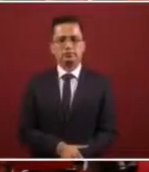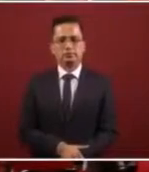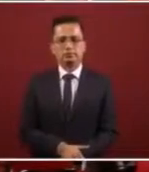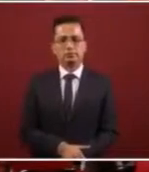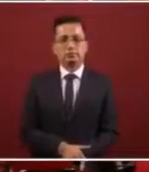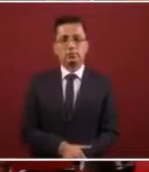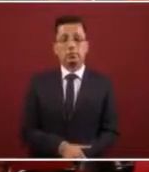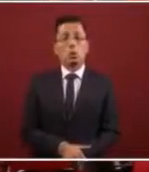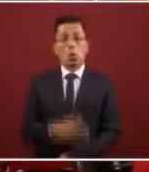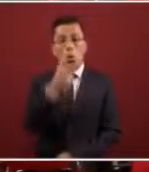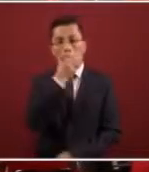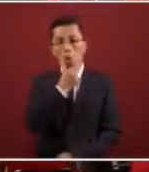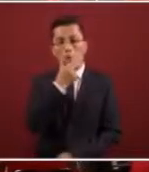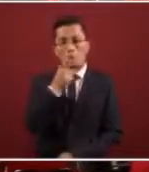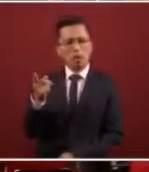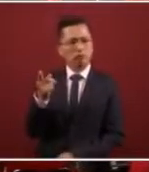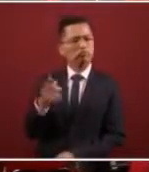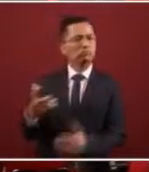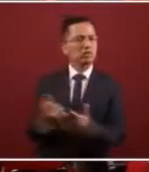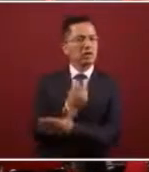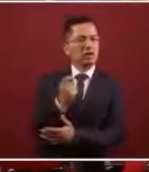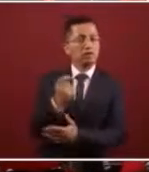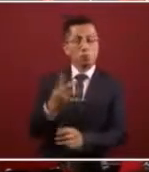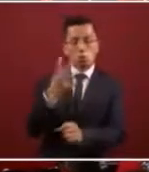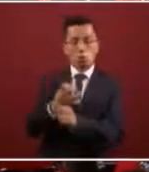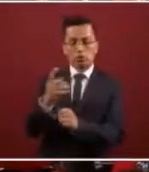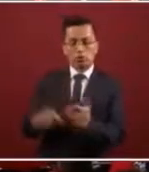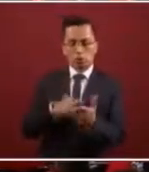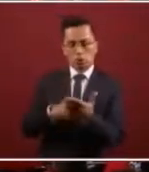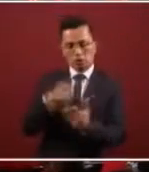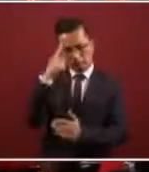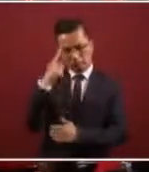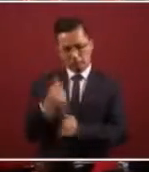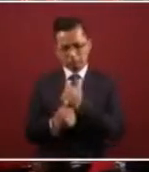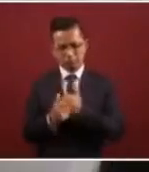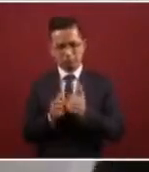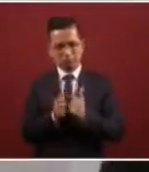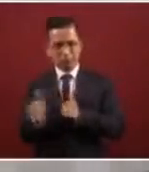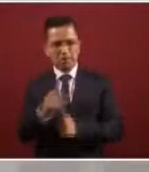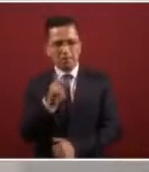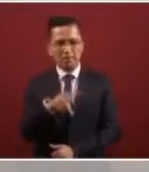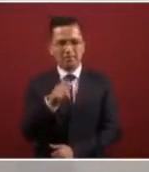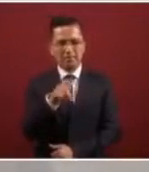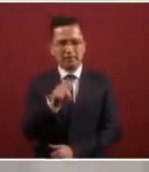El ganador del cuarto lugar en pentatlón moderno, Manuel Padilla Lascano.